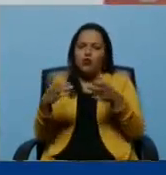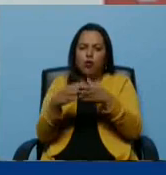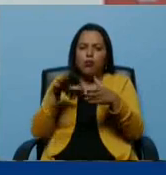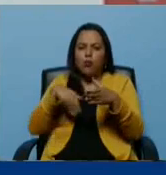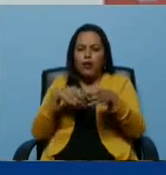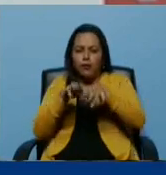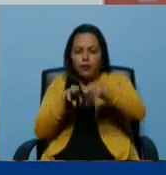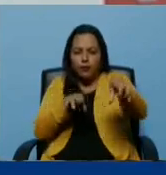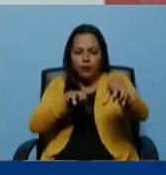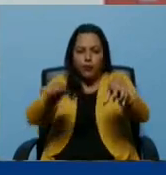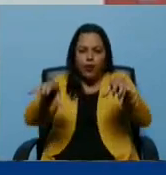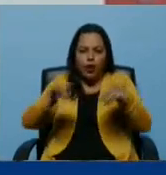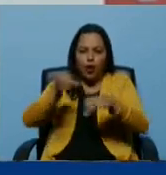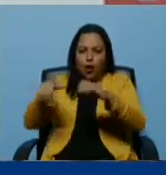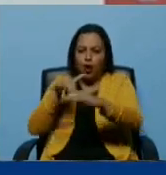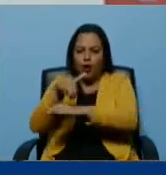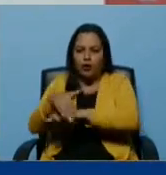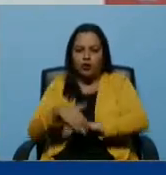Jorge Rodríguez?